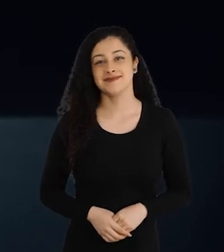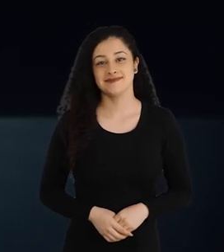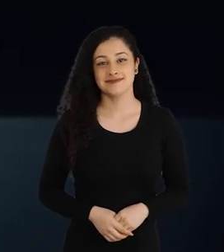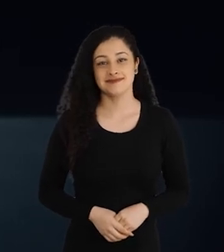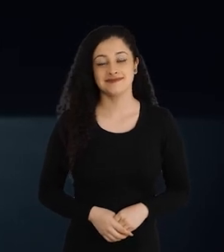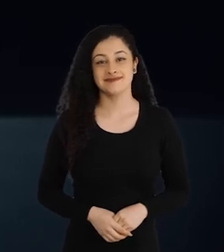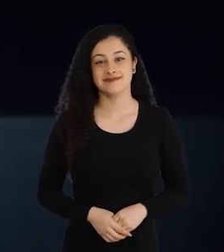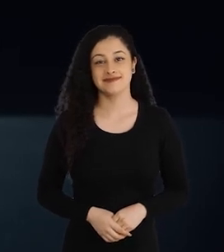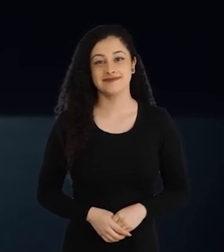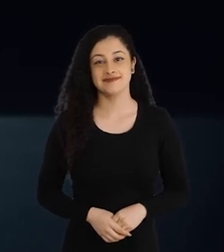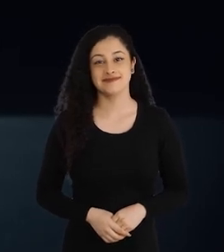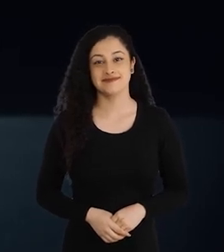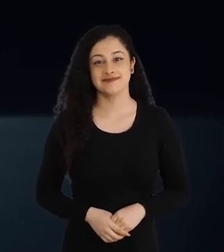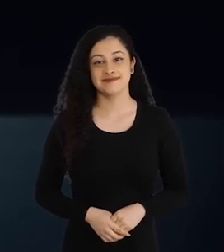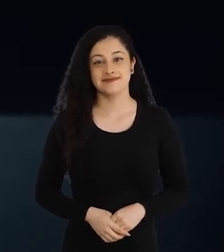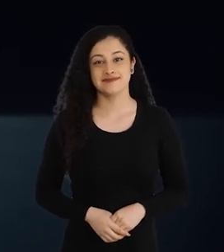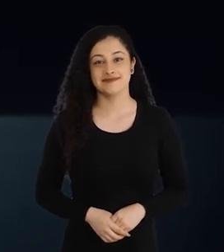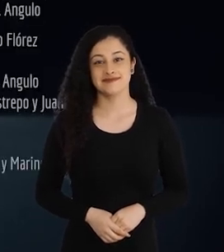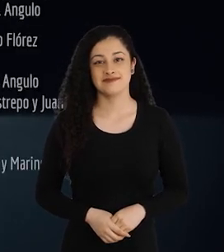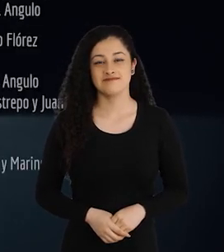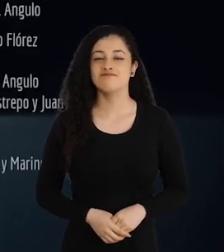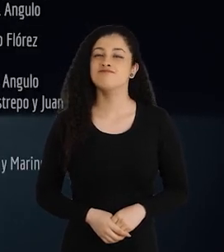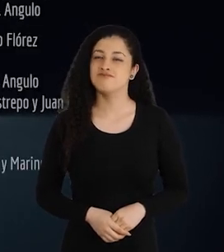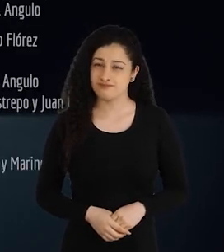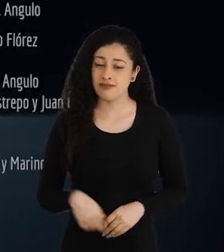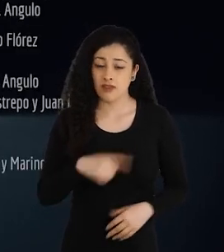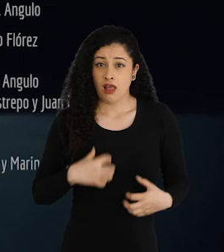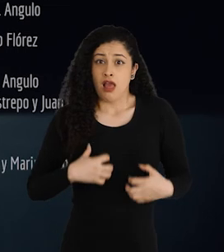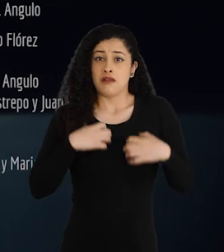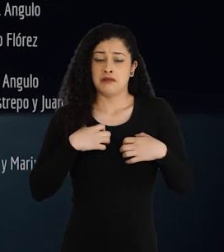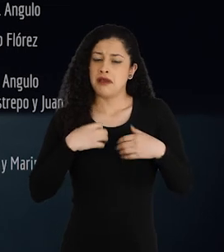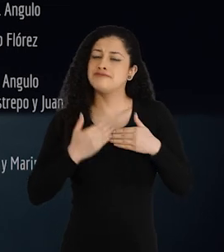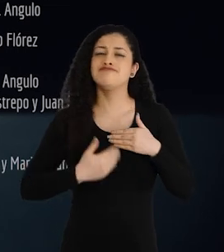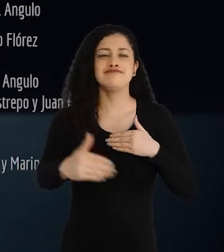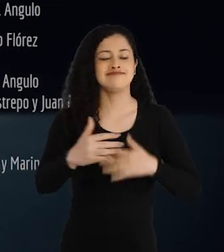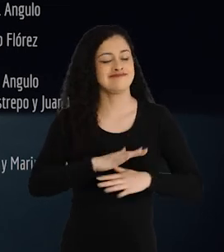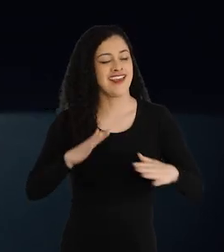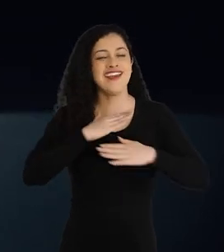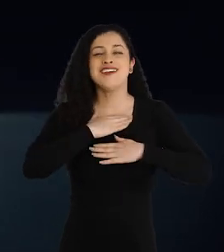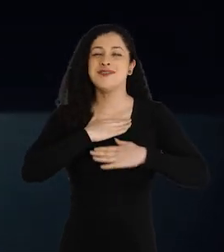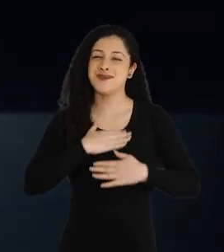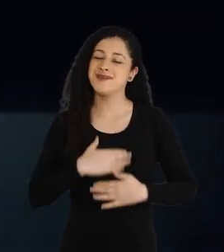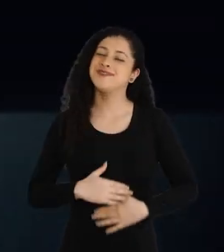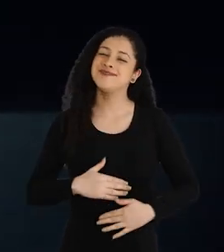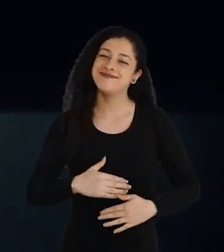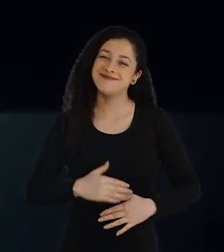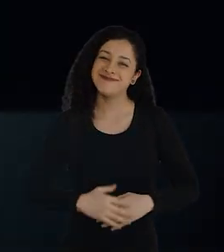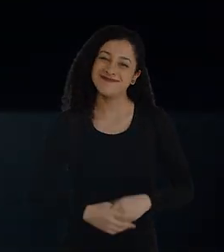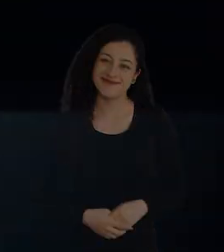Los dos están en la nada. Se proyectan los créditos. A partir de aquí, ya nada puedo temer.